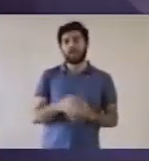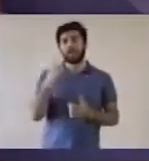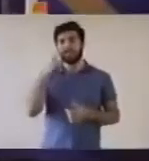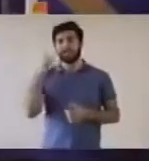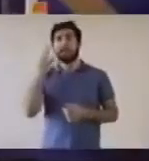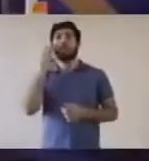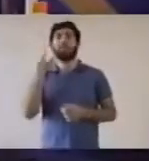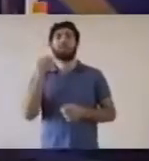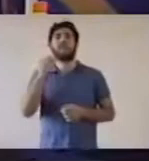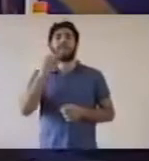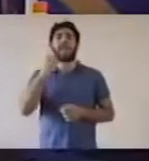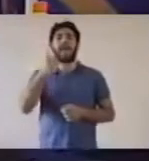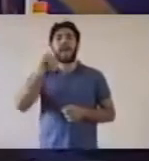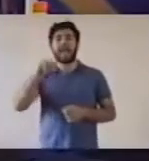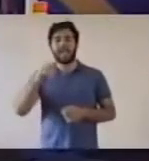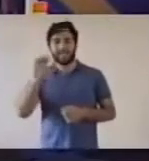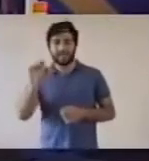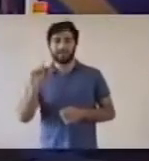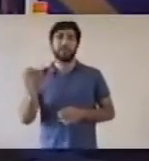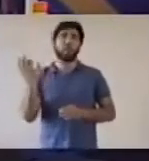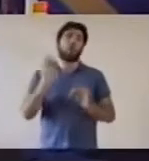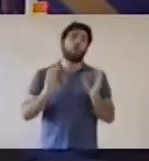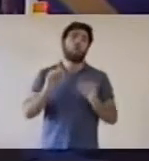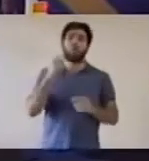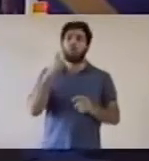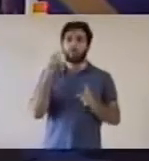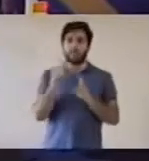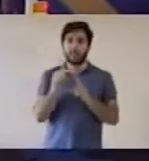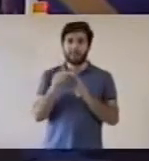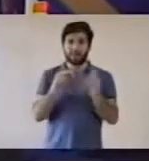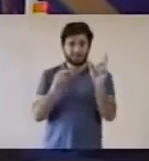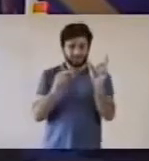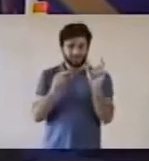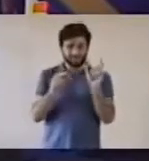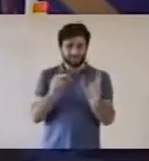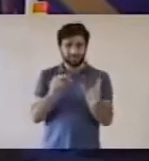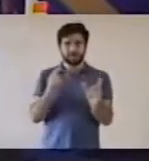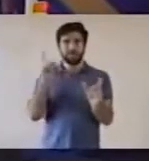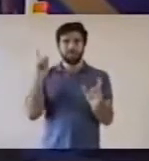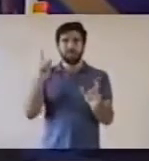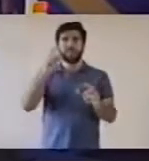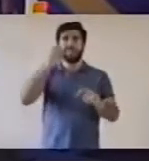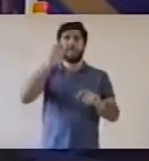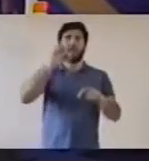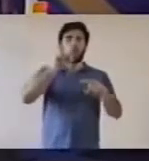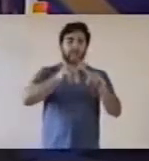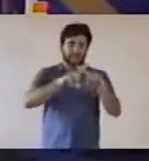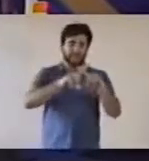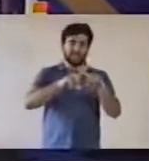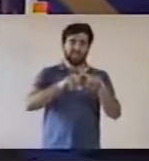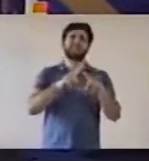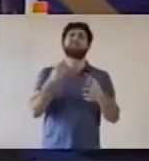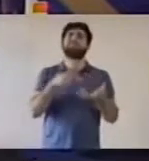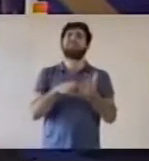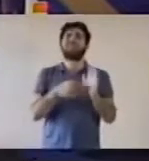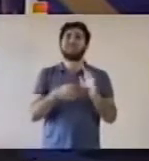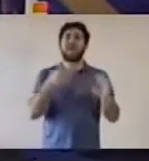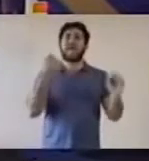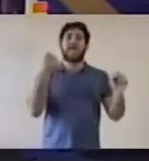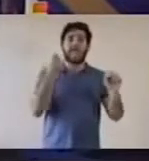sufijo. Si nosotros tomamos esta palabra y esta partícula, ex,